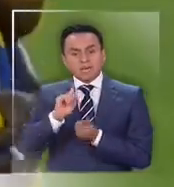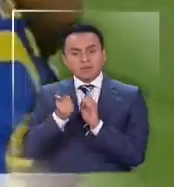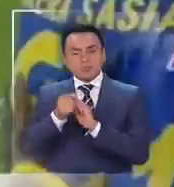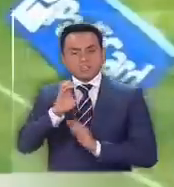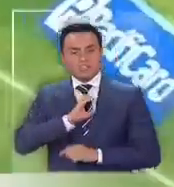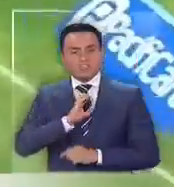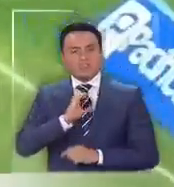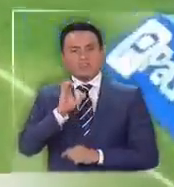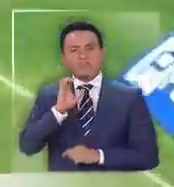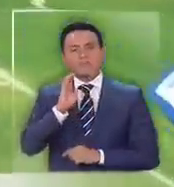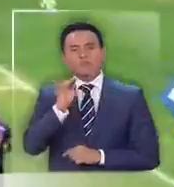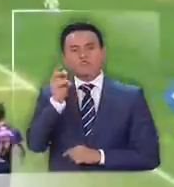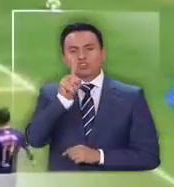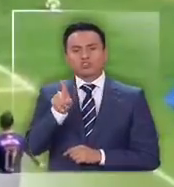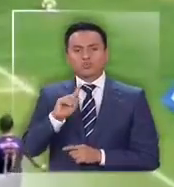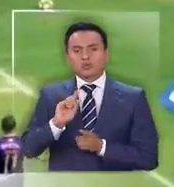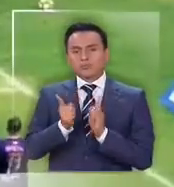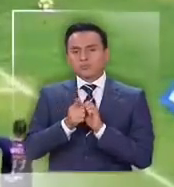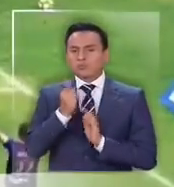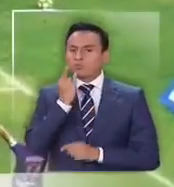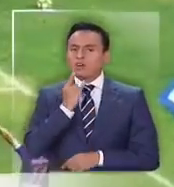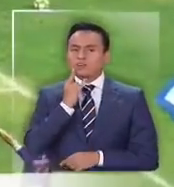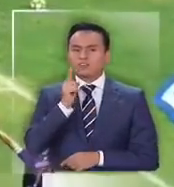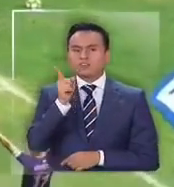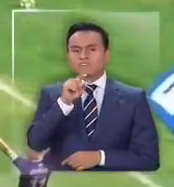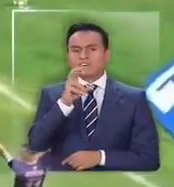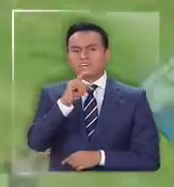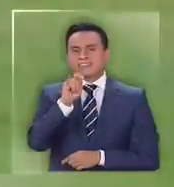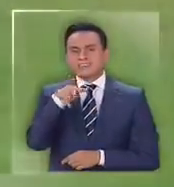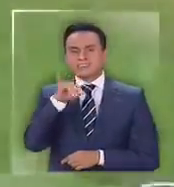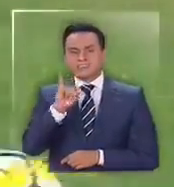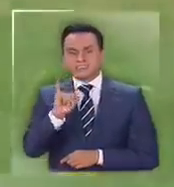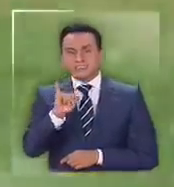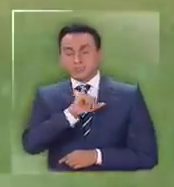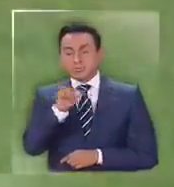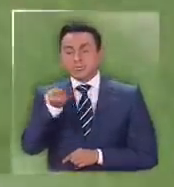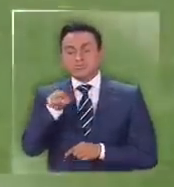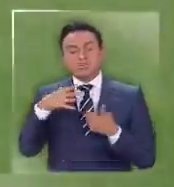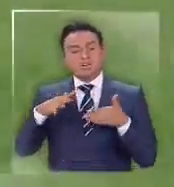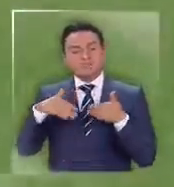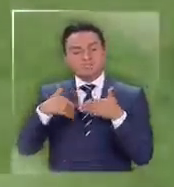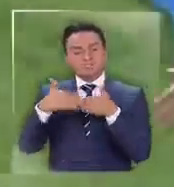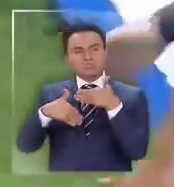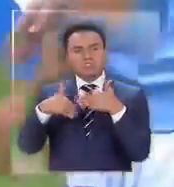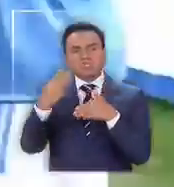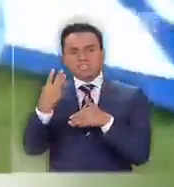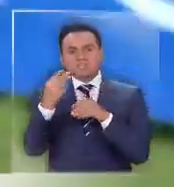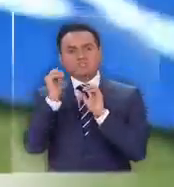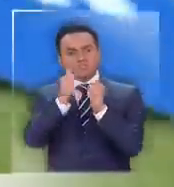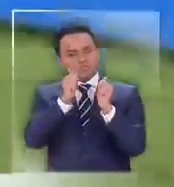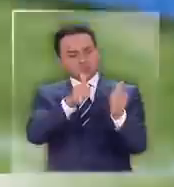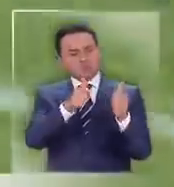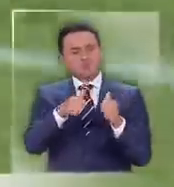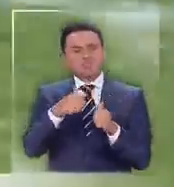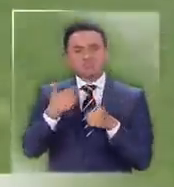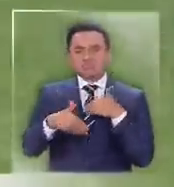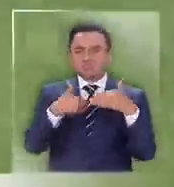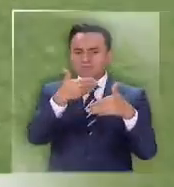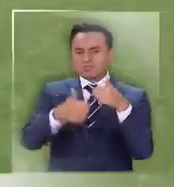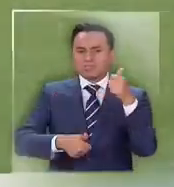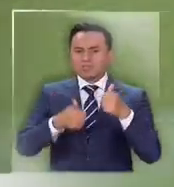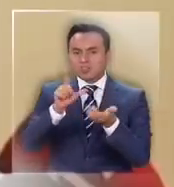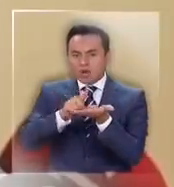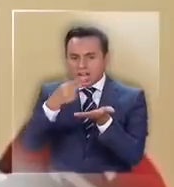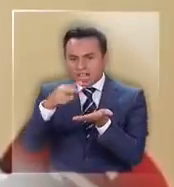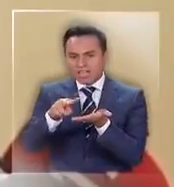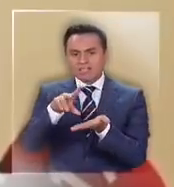entrenador. Fabián Bustos reemplazó al uruguayo Guillermo Sanguinetti y tras eso completaron una racha de 3 triunfos consecutivos en el torneo